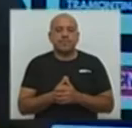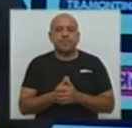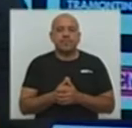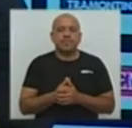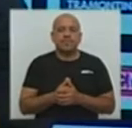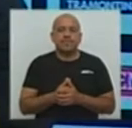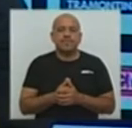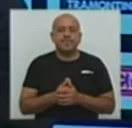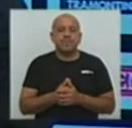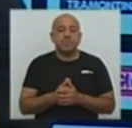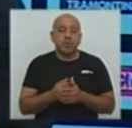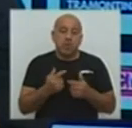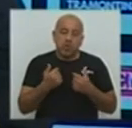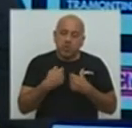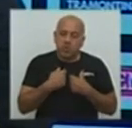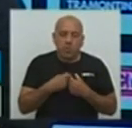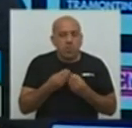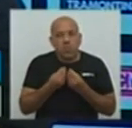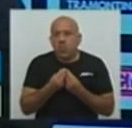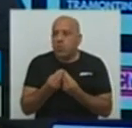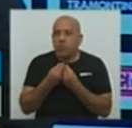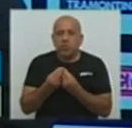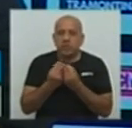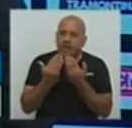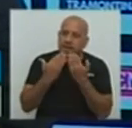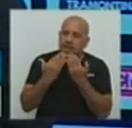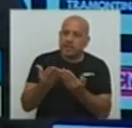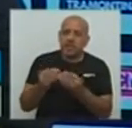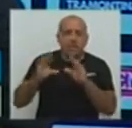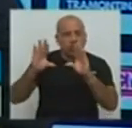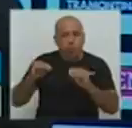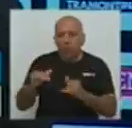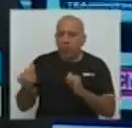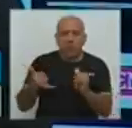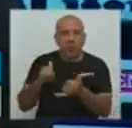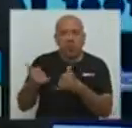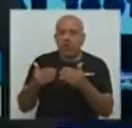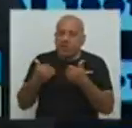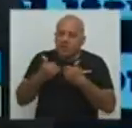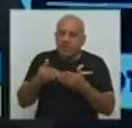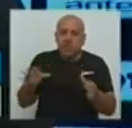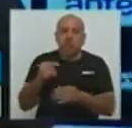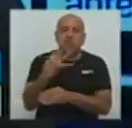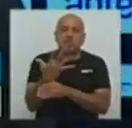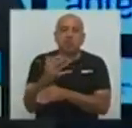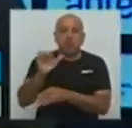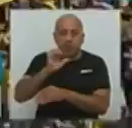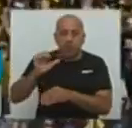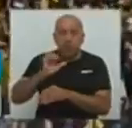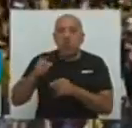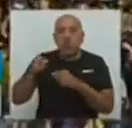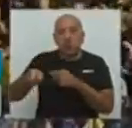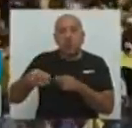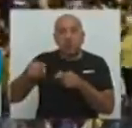un agradecimiento enorme a todos los futbolistas que empezaron el 5 de enero con nosotros a los que siguieron en el club ya los que no están